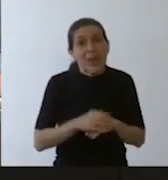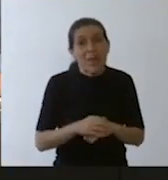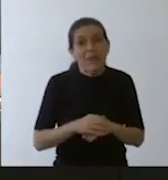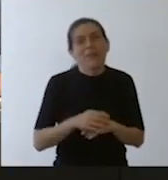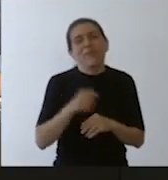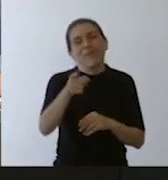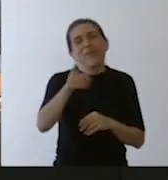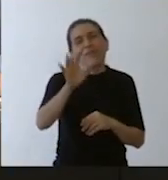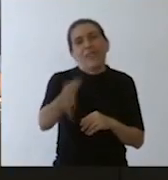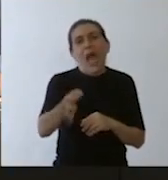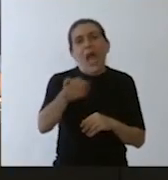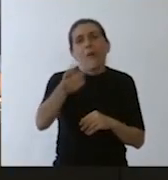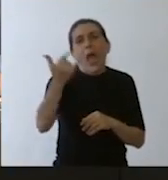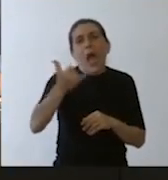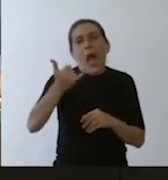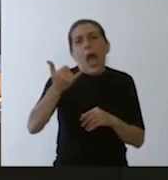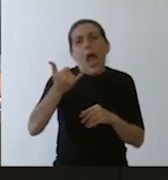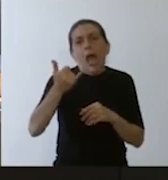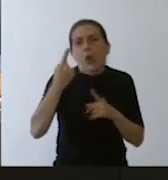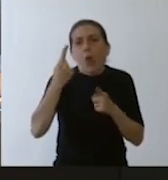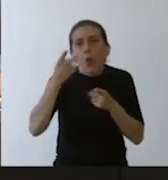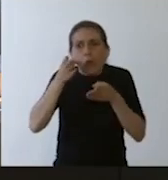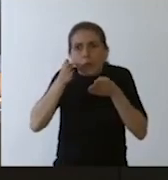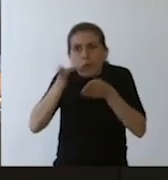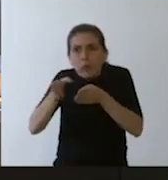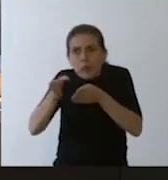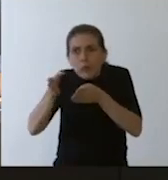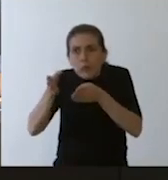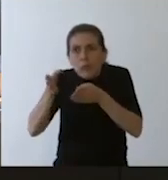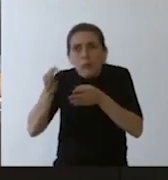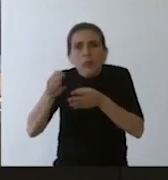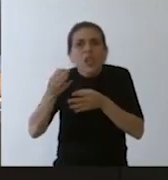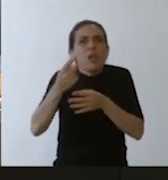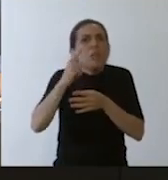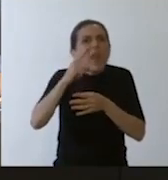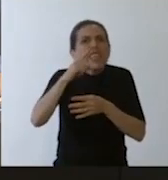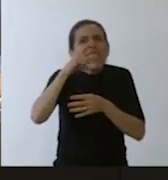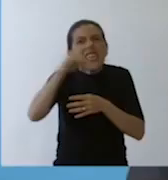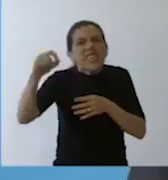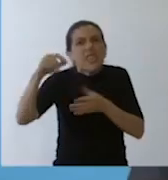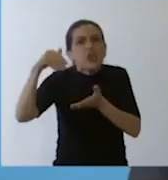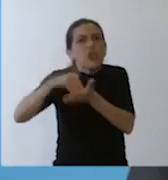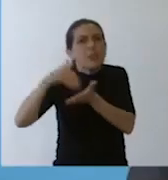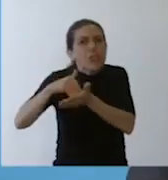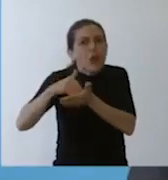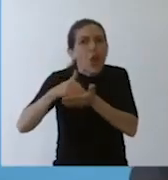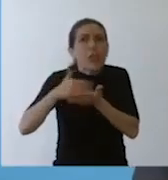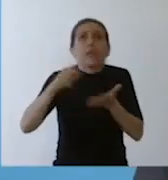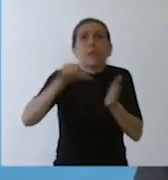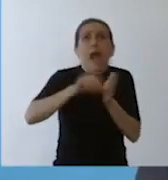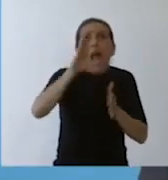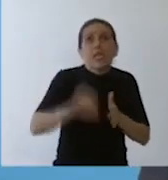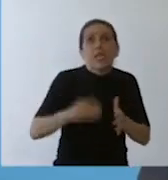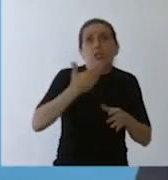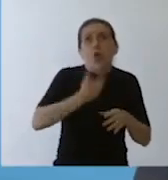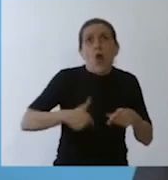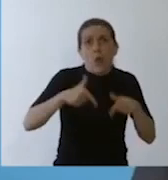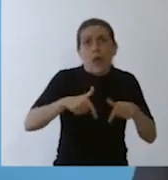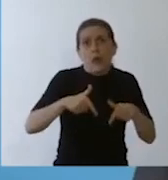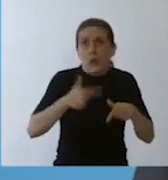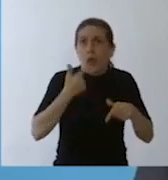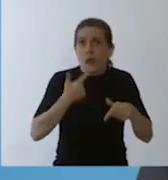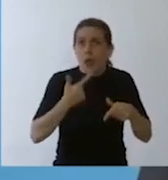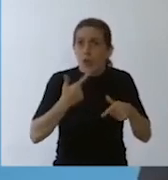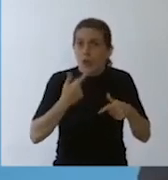ustedes saben que tenemos una asignación especial extra de 1.700 millones, que en el momento que está el país y el gobierno, obviamente no ha sido